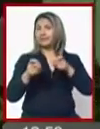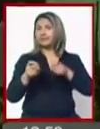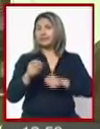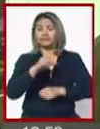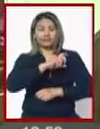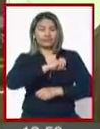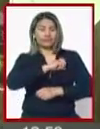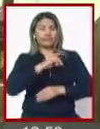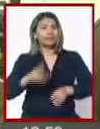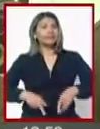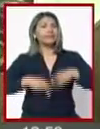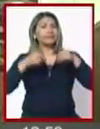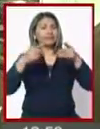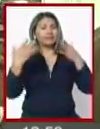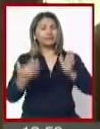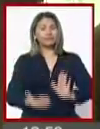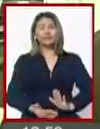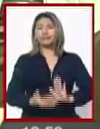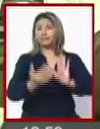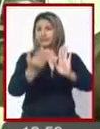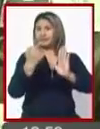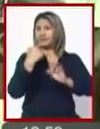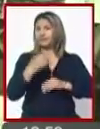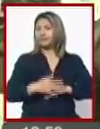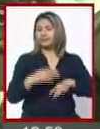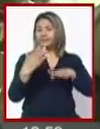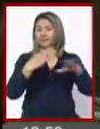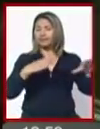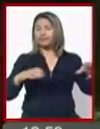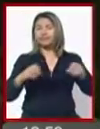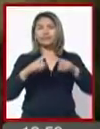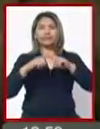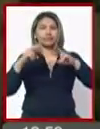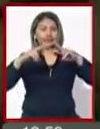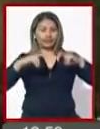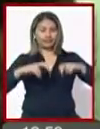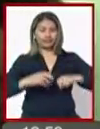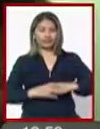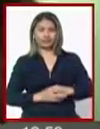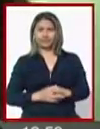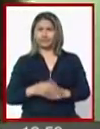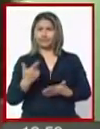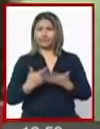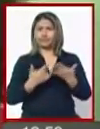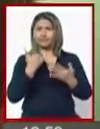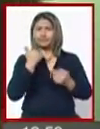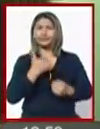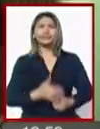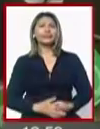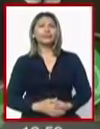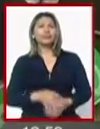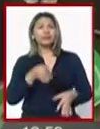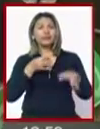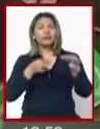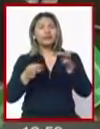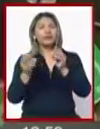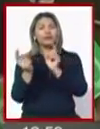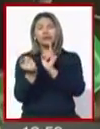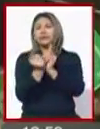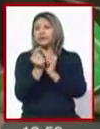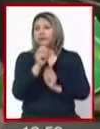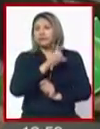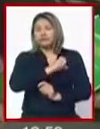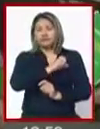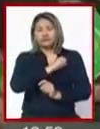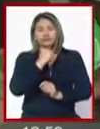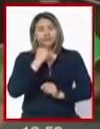FELCB indicó que la denuncia ya fue presentada y que se están realizando las investigaciones de este caso. Por lo manifestado en la entrevista